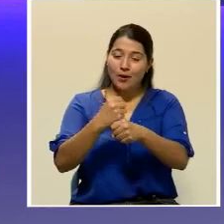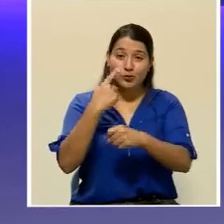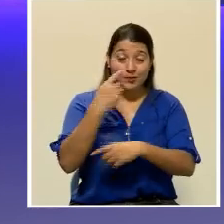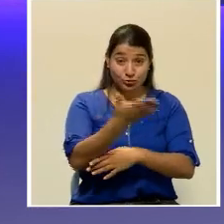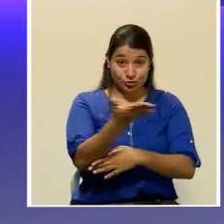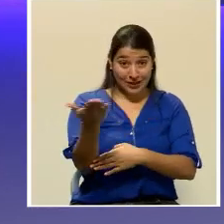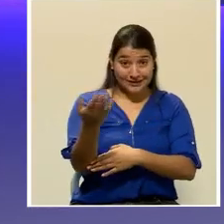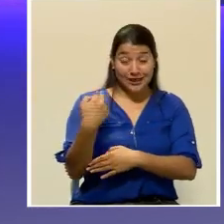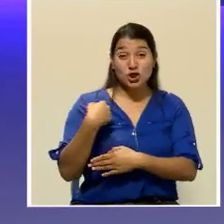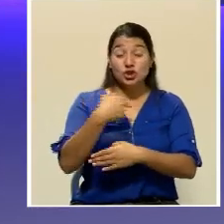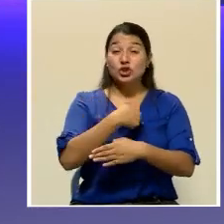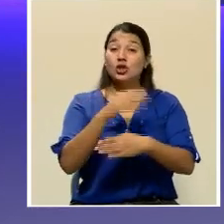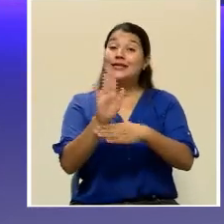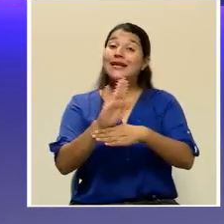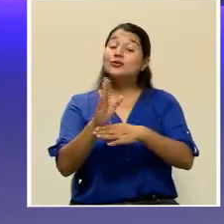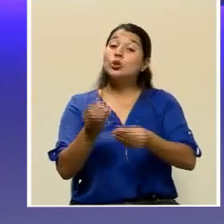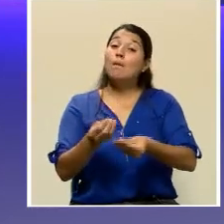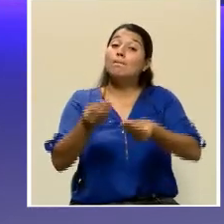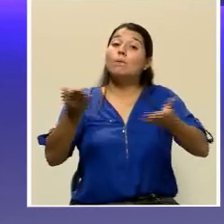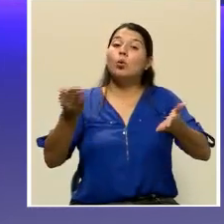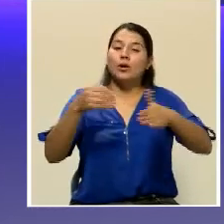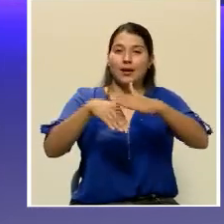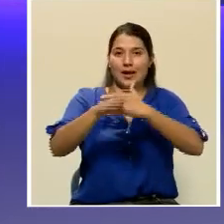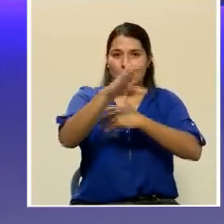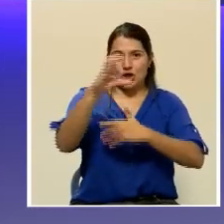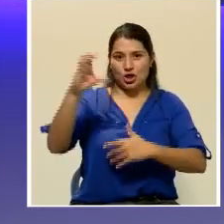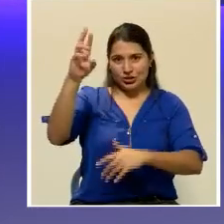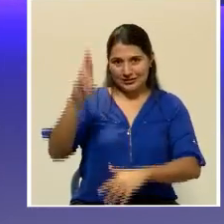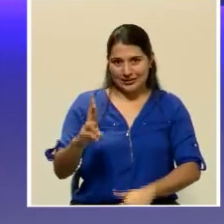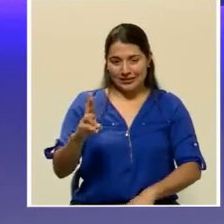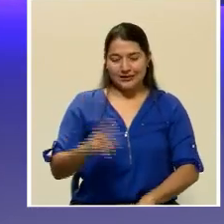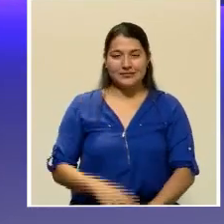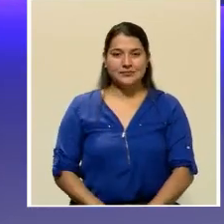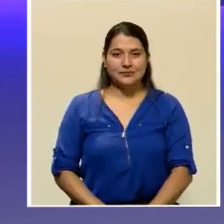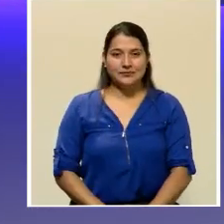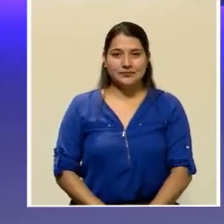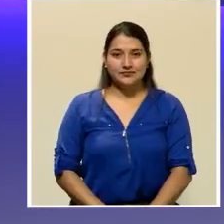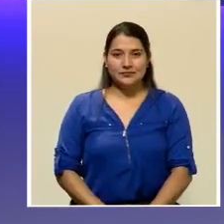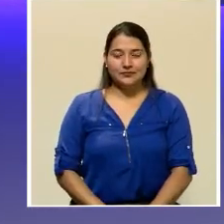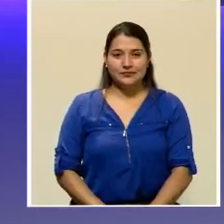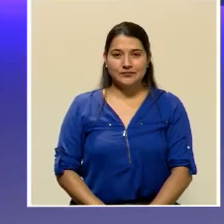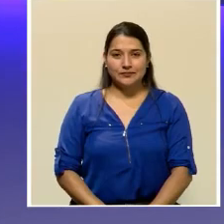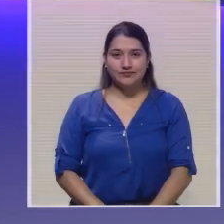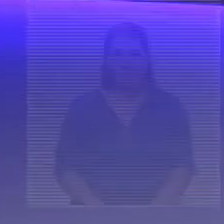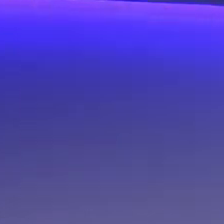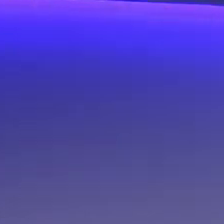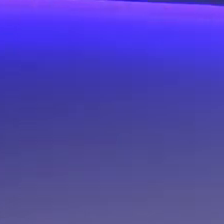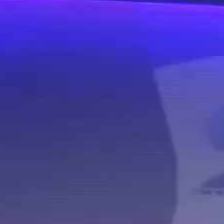Somos la televisión pública de Costa Rica.